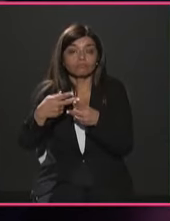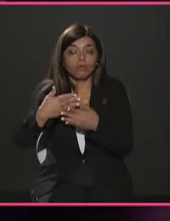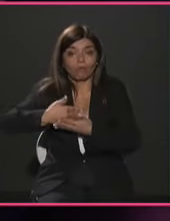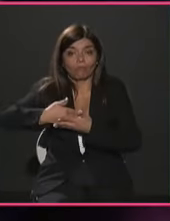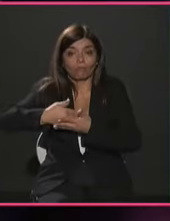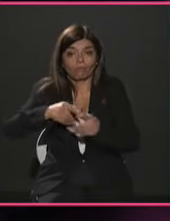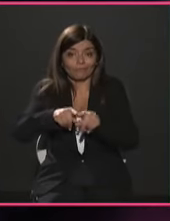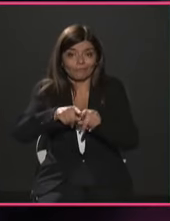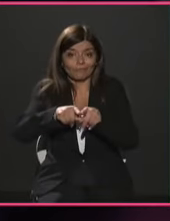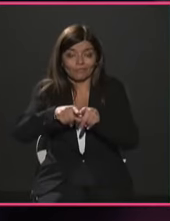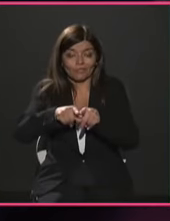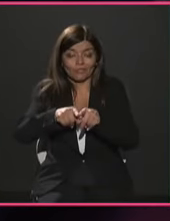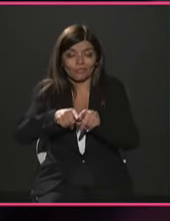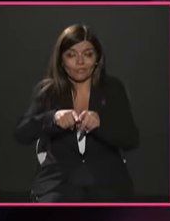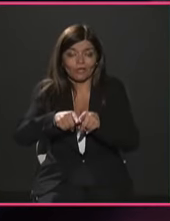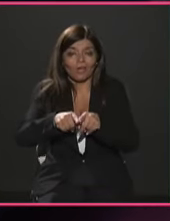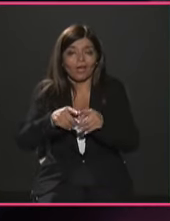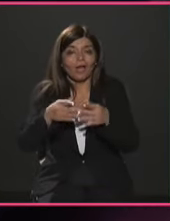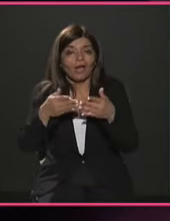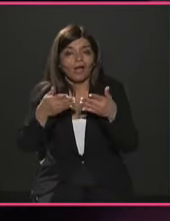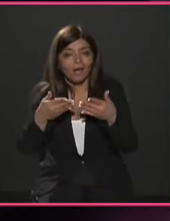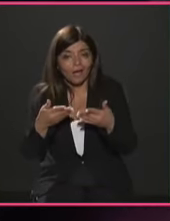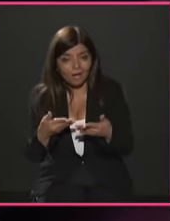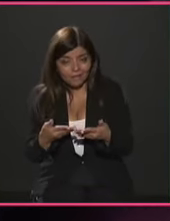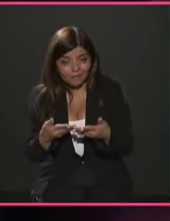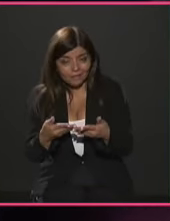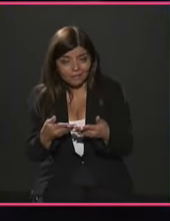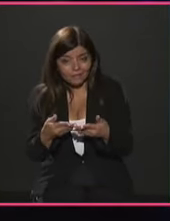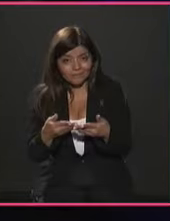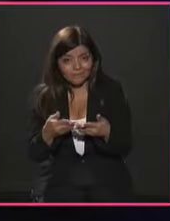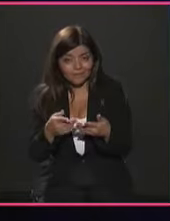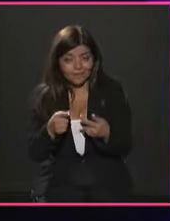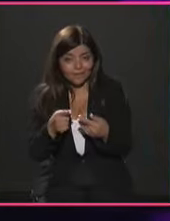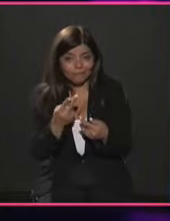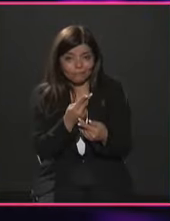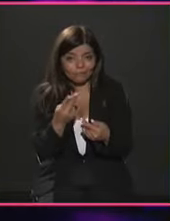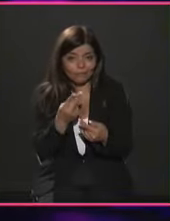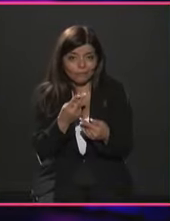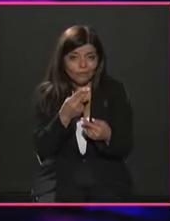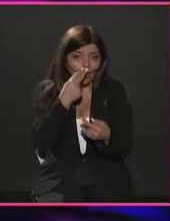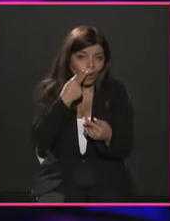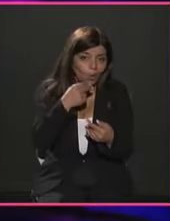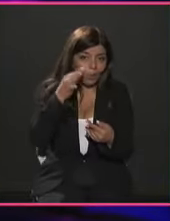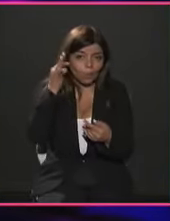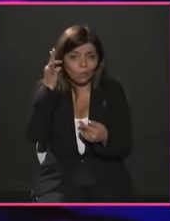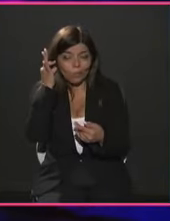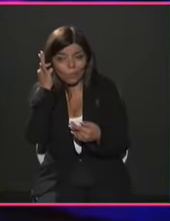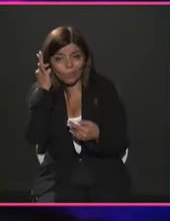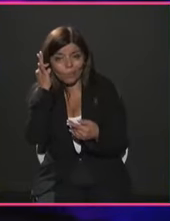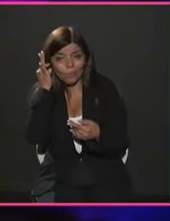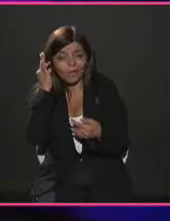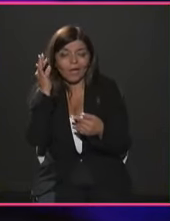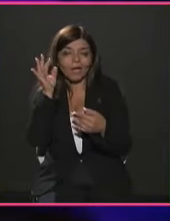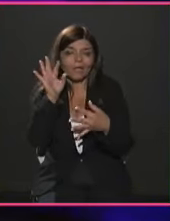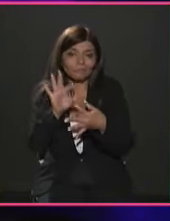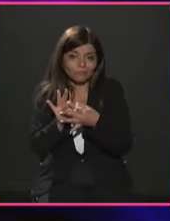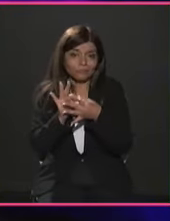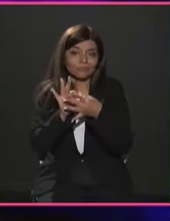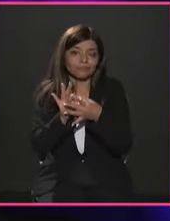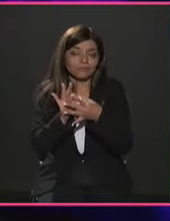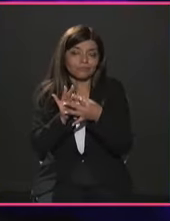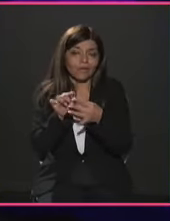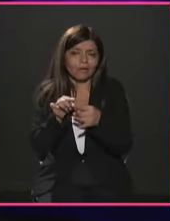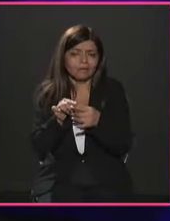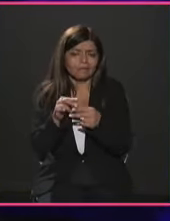sin hacer realmente que se cruzaron ambas femenino y masculino bueno Esto será la